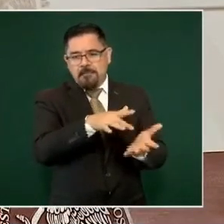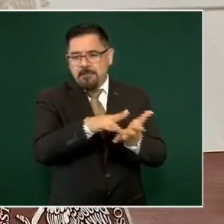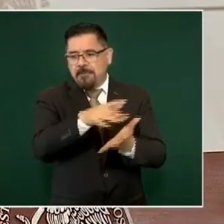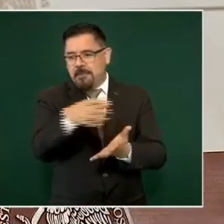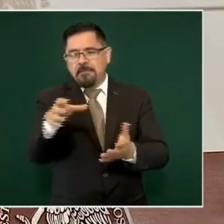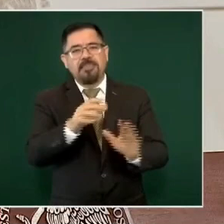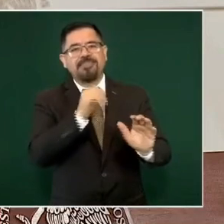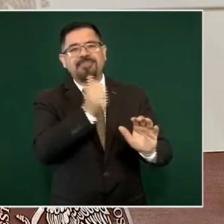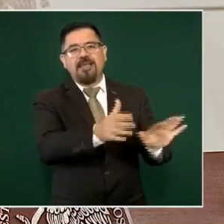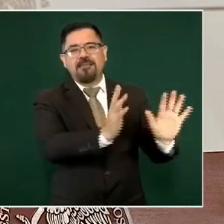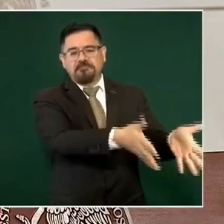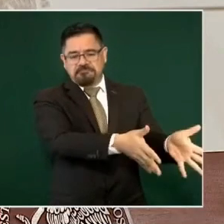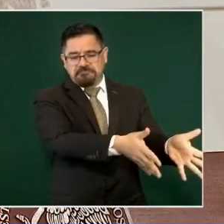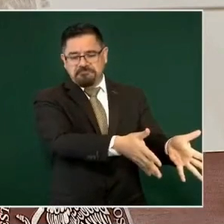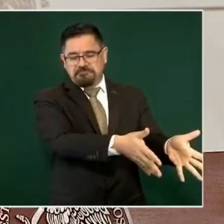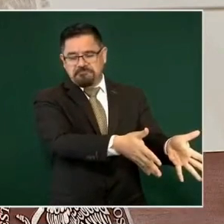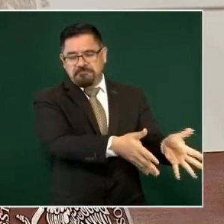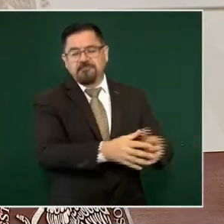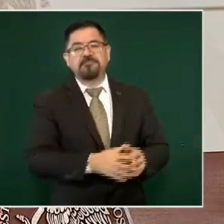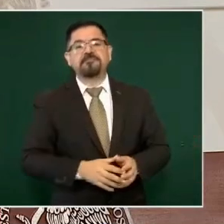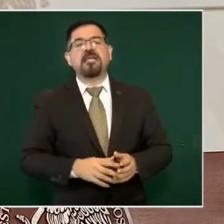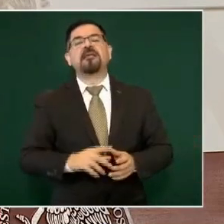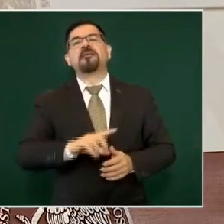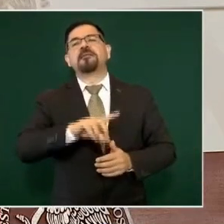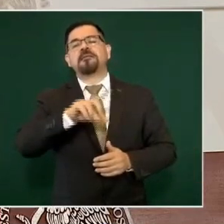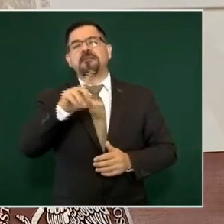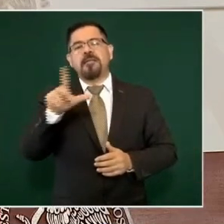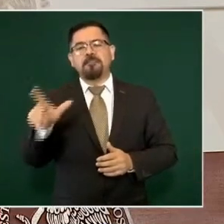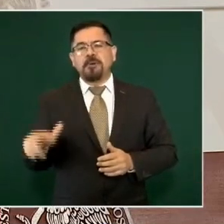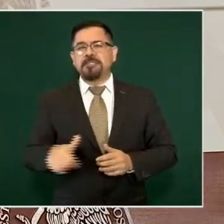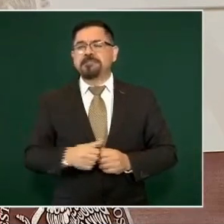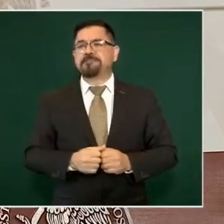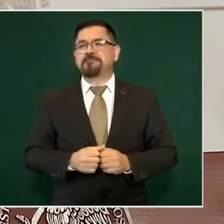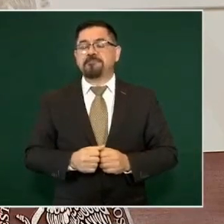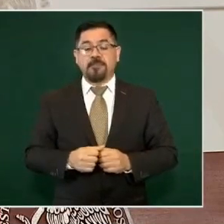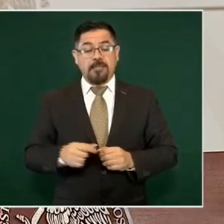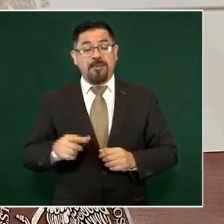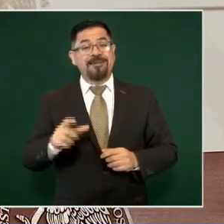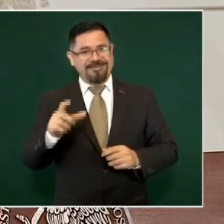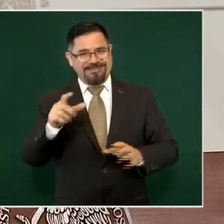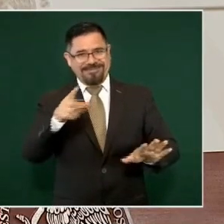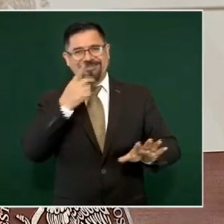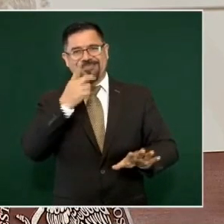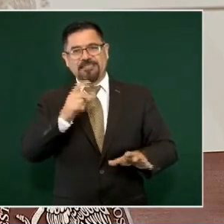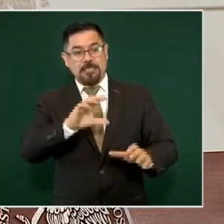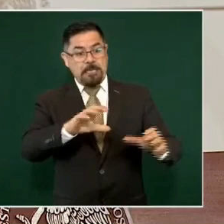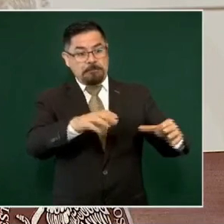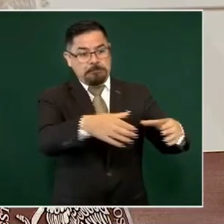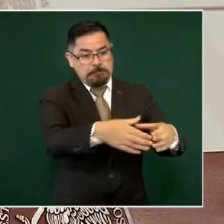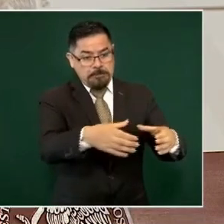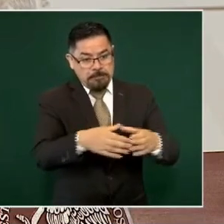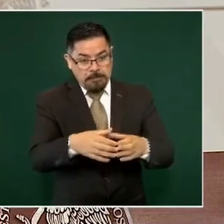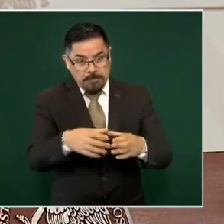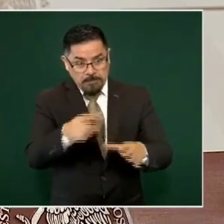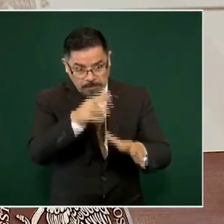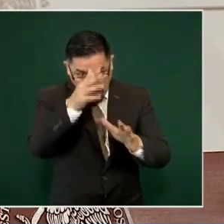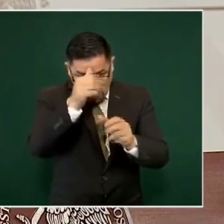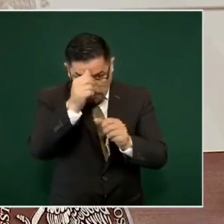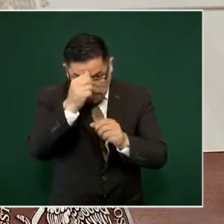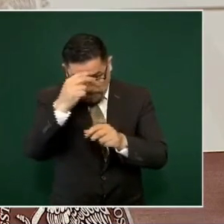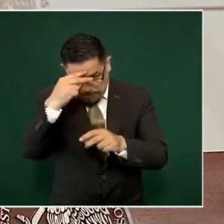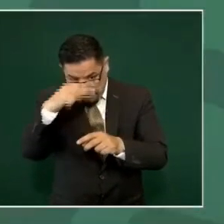Fertilizantes Mexicanos. Era una empresa que existía. Se producían en México los fertilizantes.